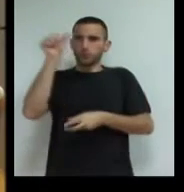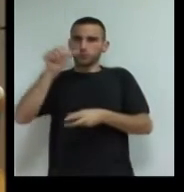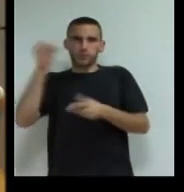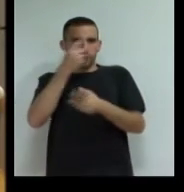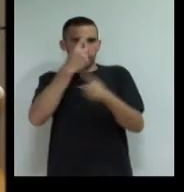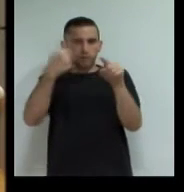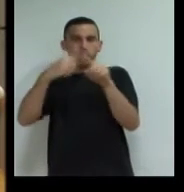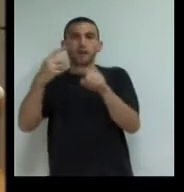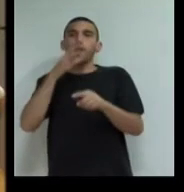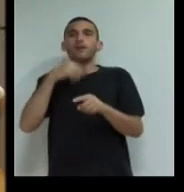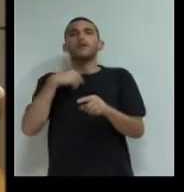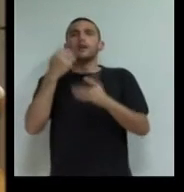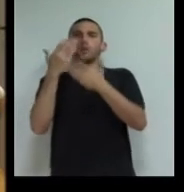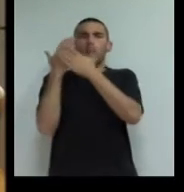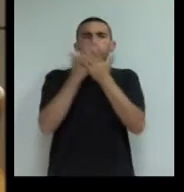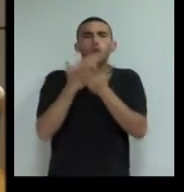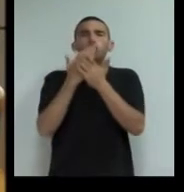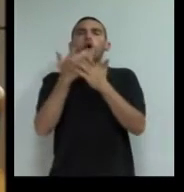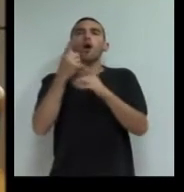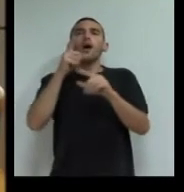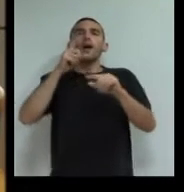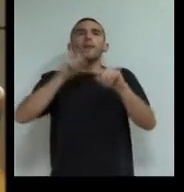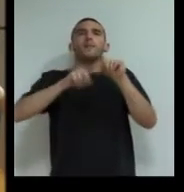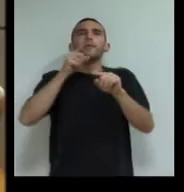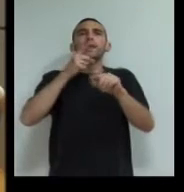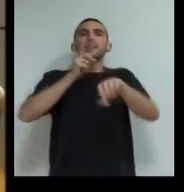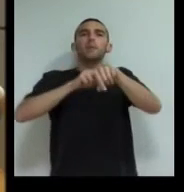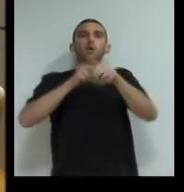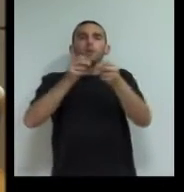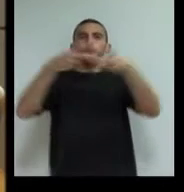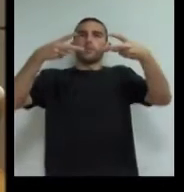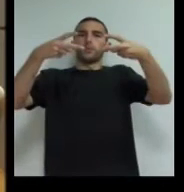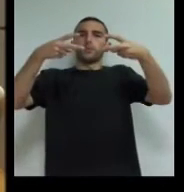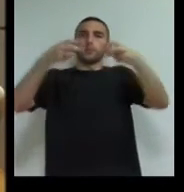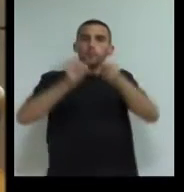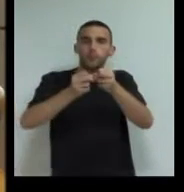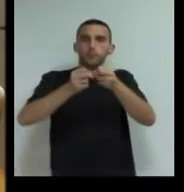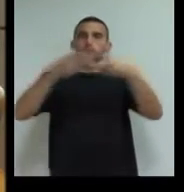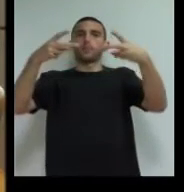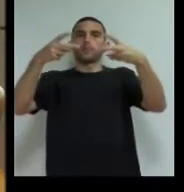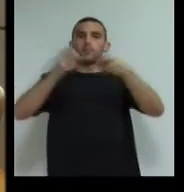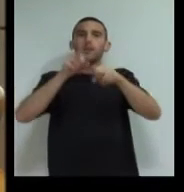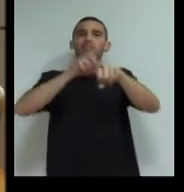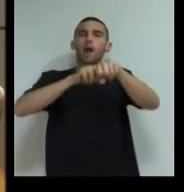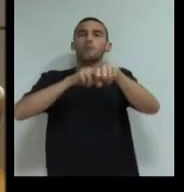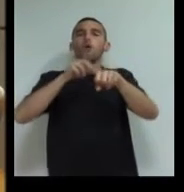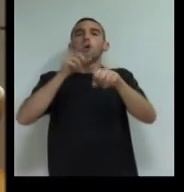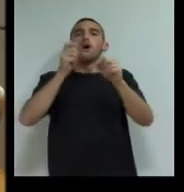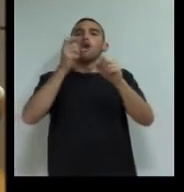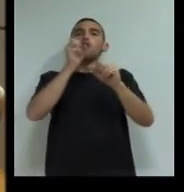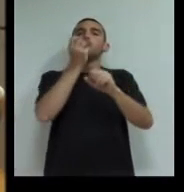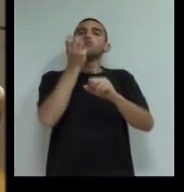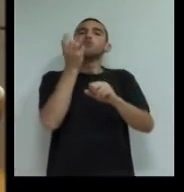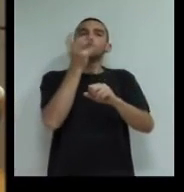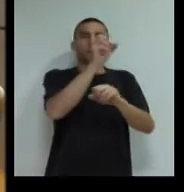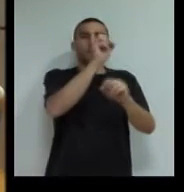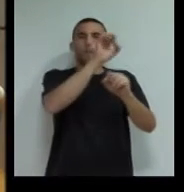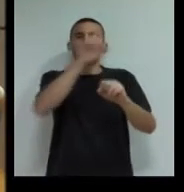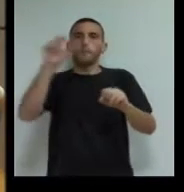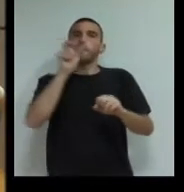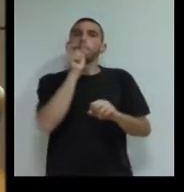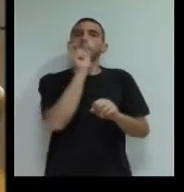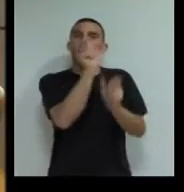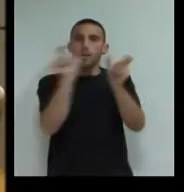de tiempo de permanencia en pantalla, de caracteres, de sincronización, de cómo se cortan las líneas, etc. Entonces hay